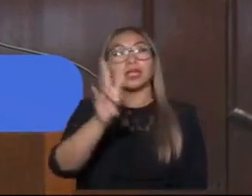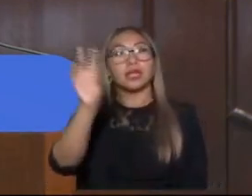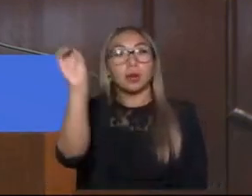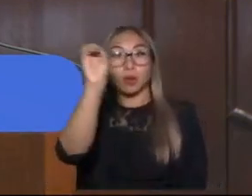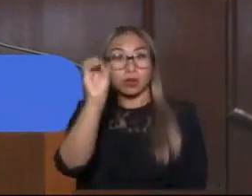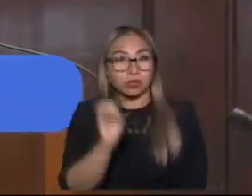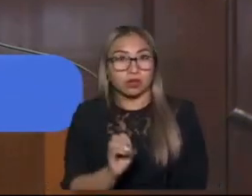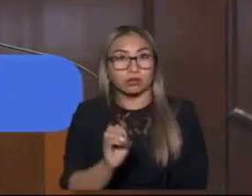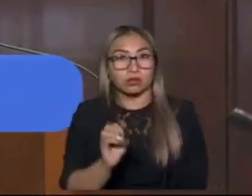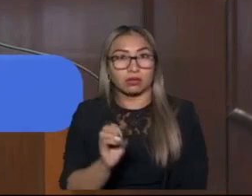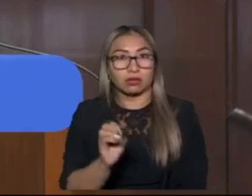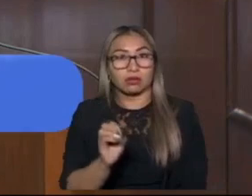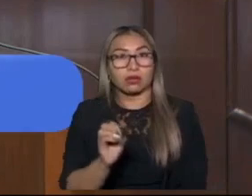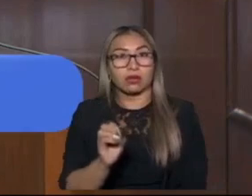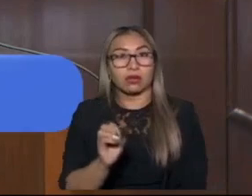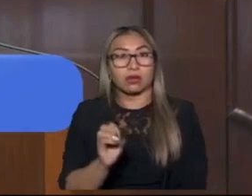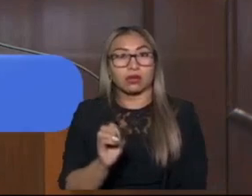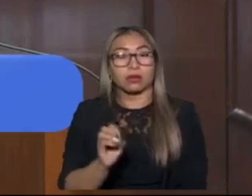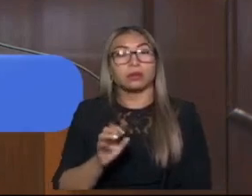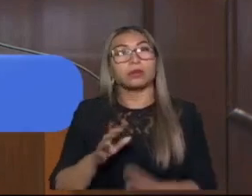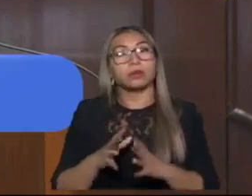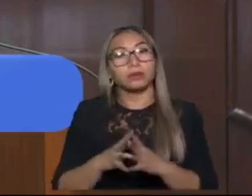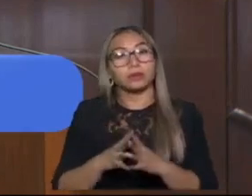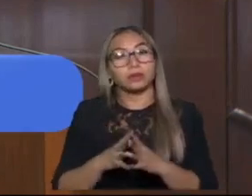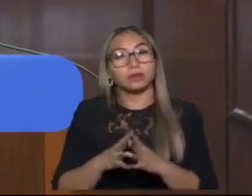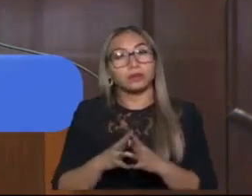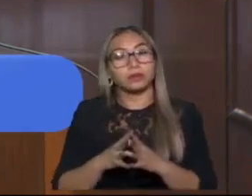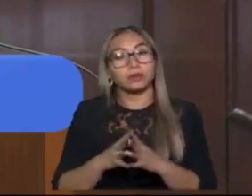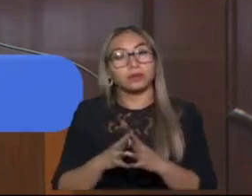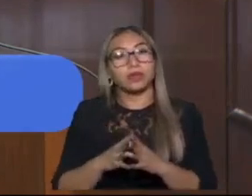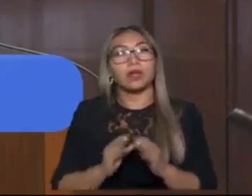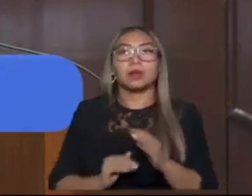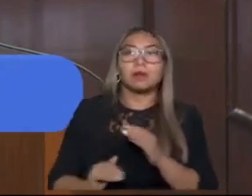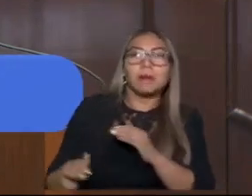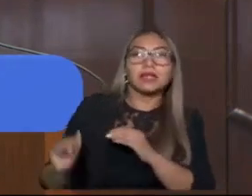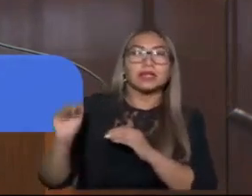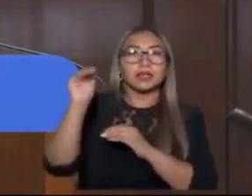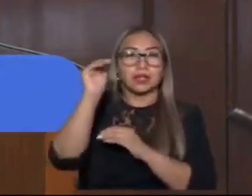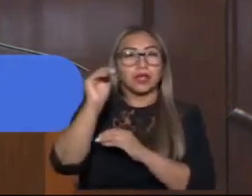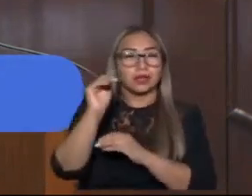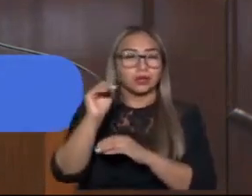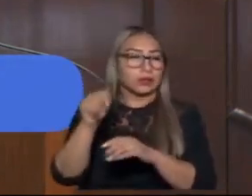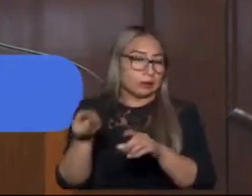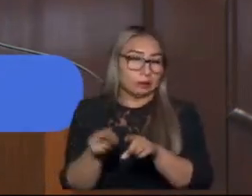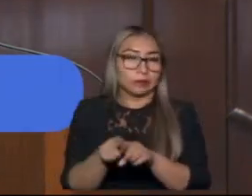7%, una vez más, el más alto de la región.